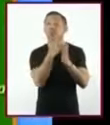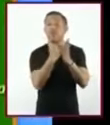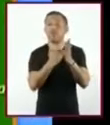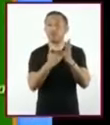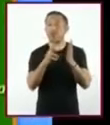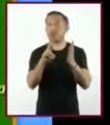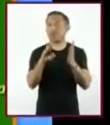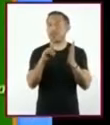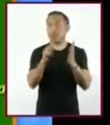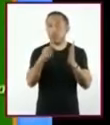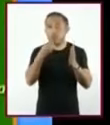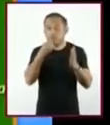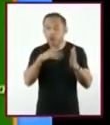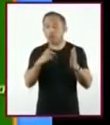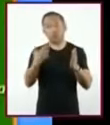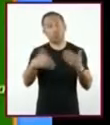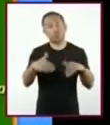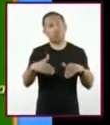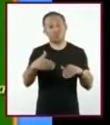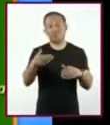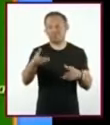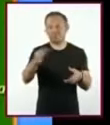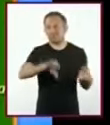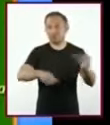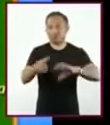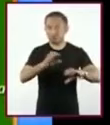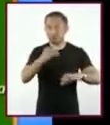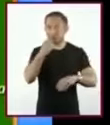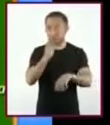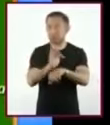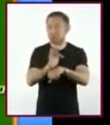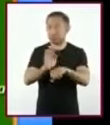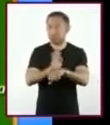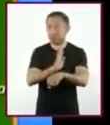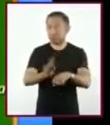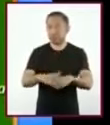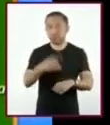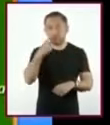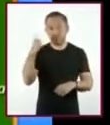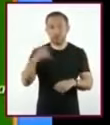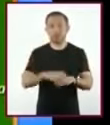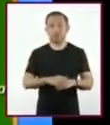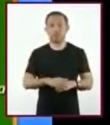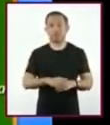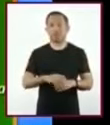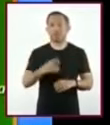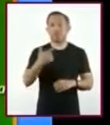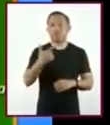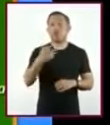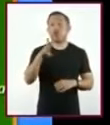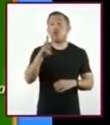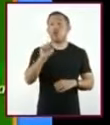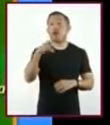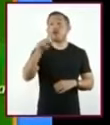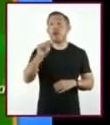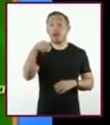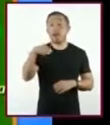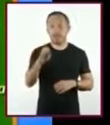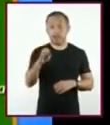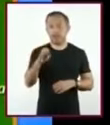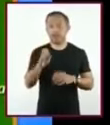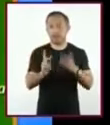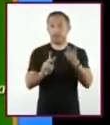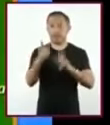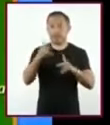tenga grandes beneficios. Checa aquí, tenemos alga wakame. Esta viene deshidratada y